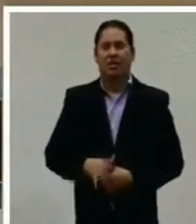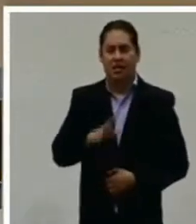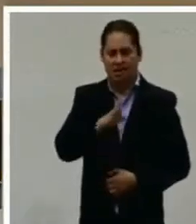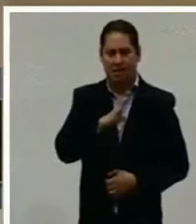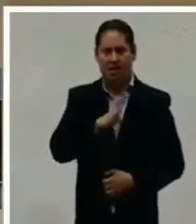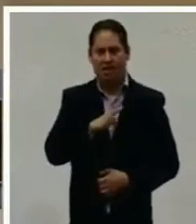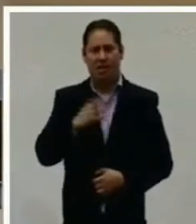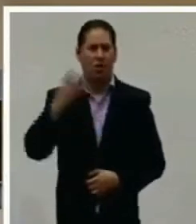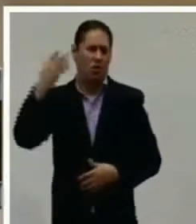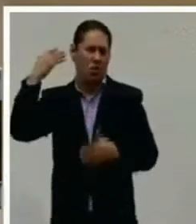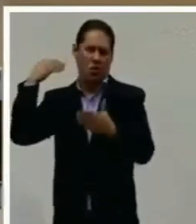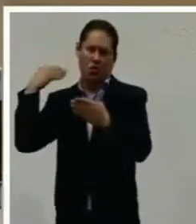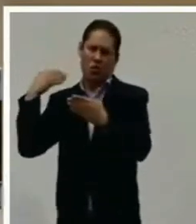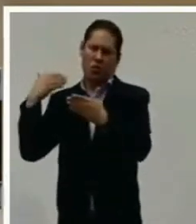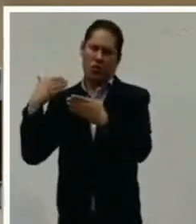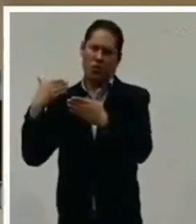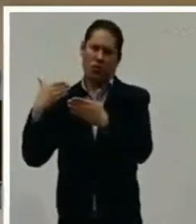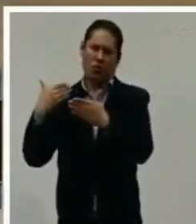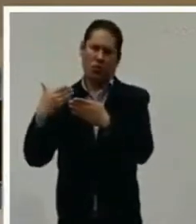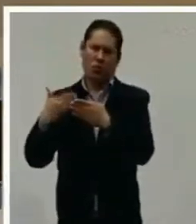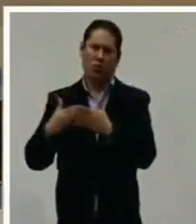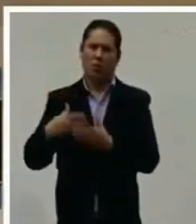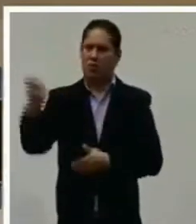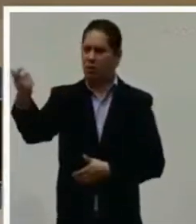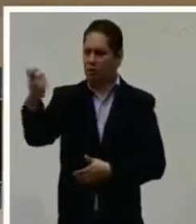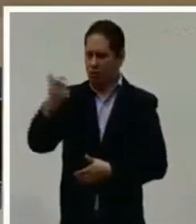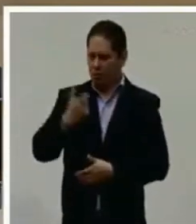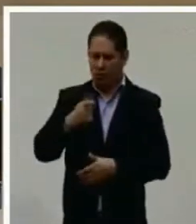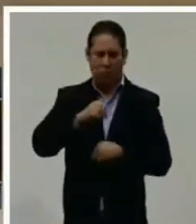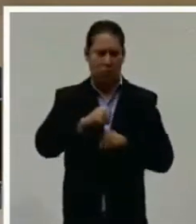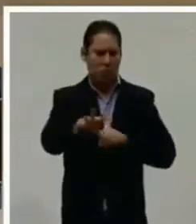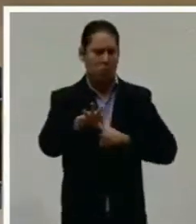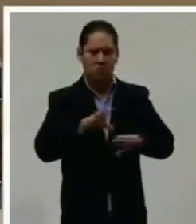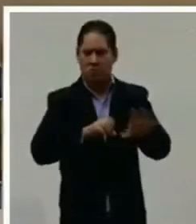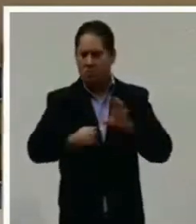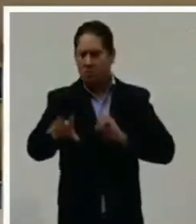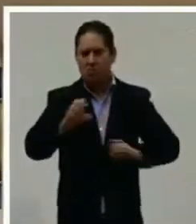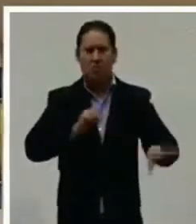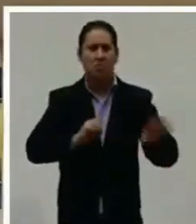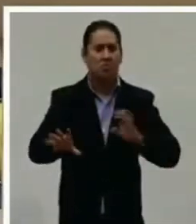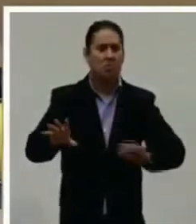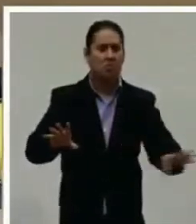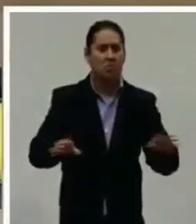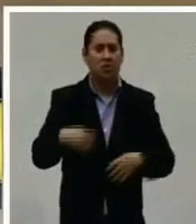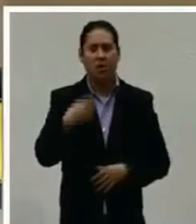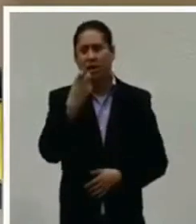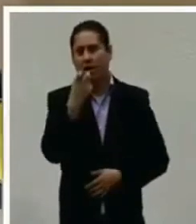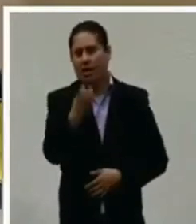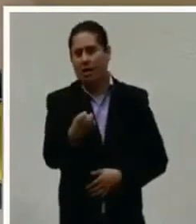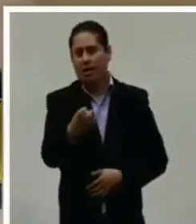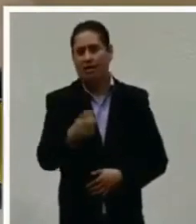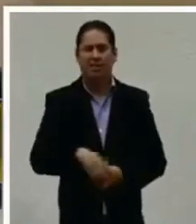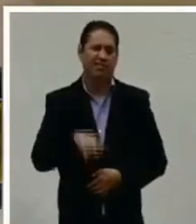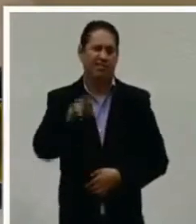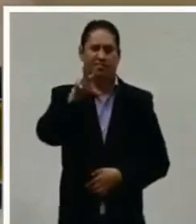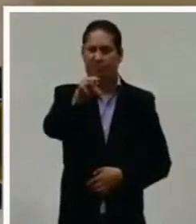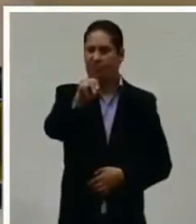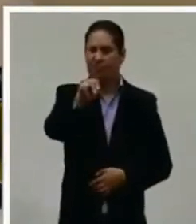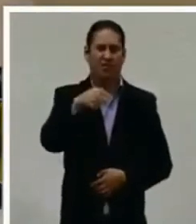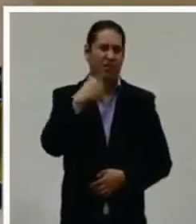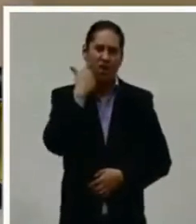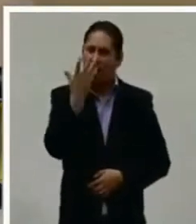de mucho tiempo repartiéndose las prebendas partidistas, y esto es precisamente lo que